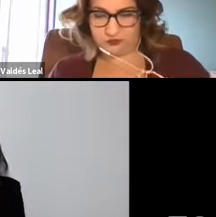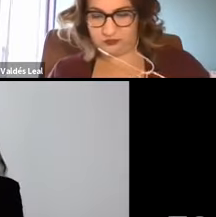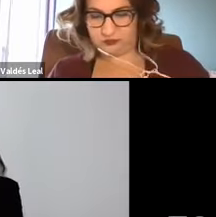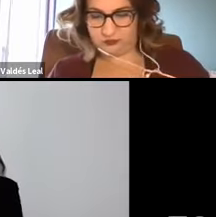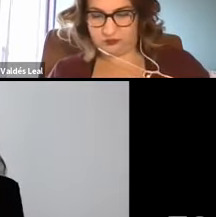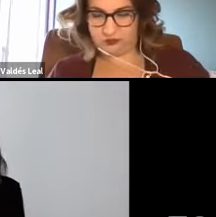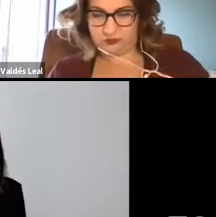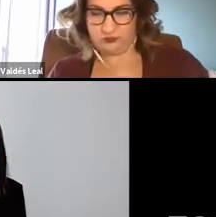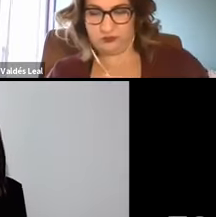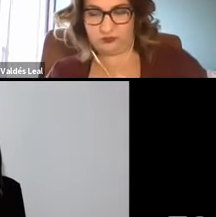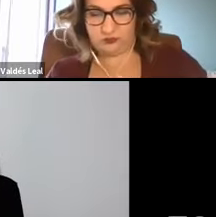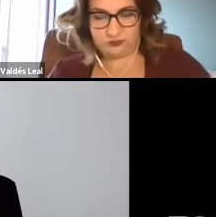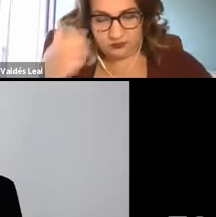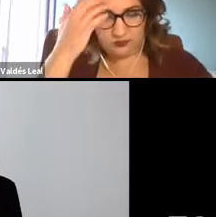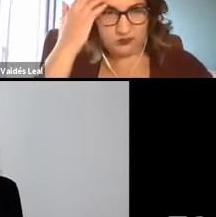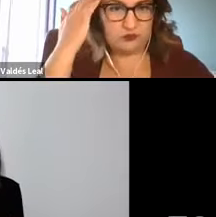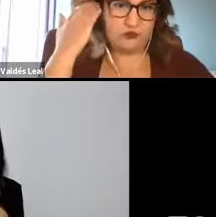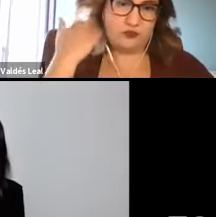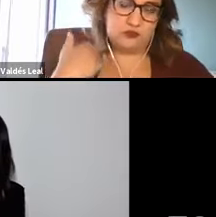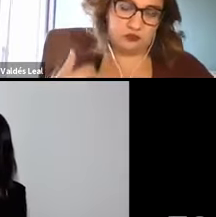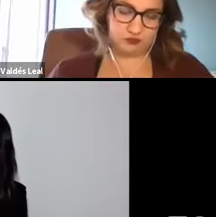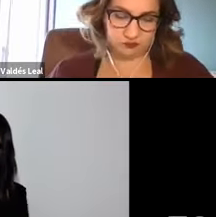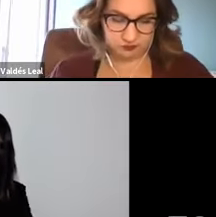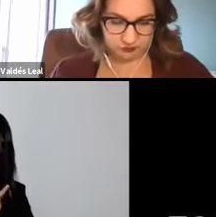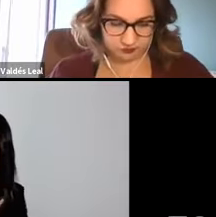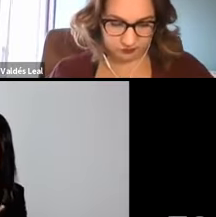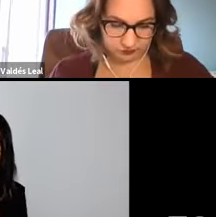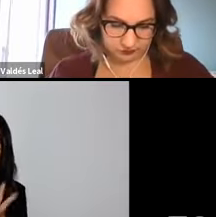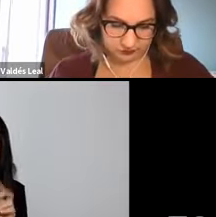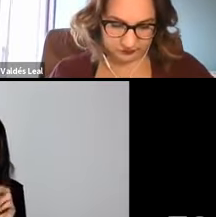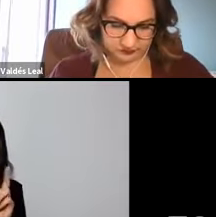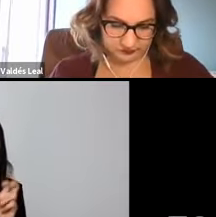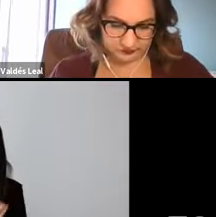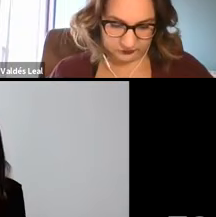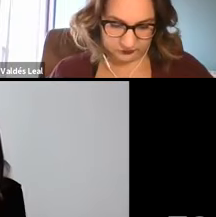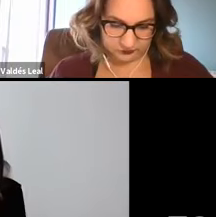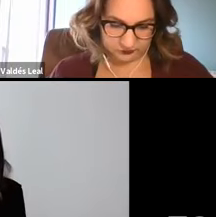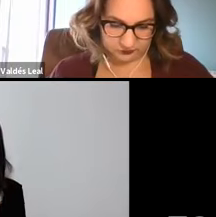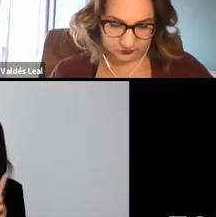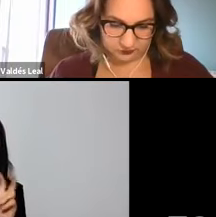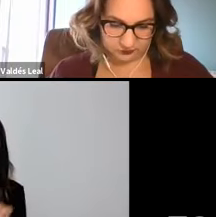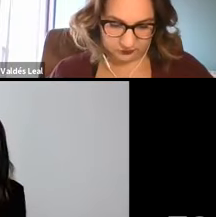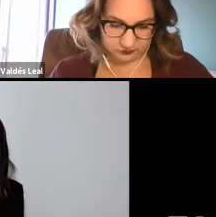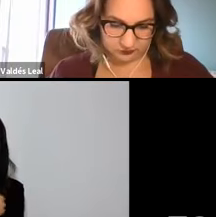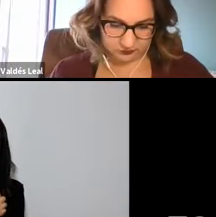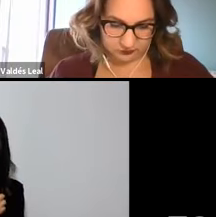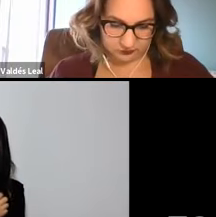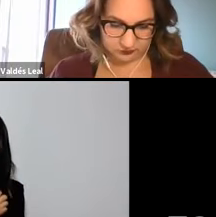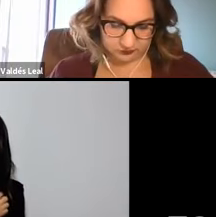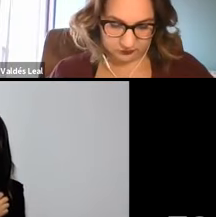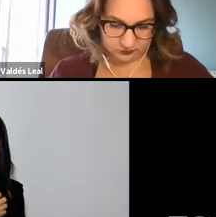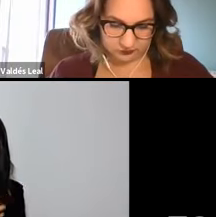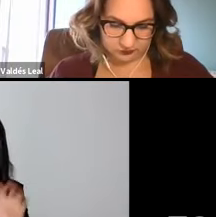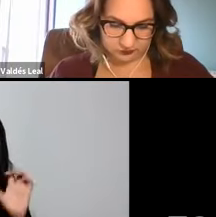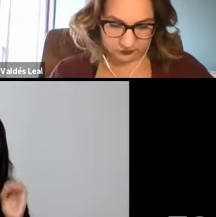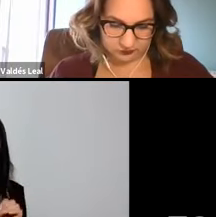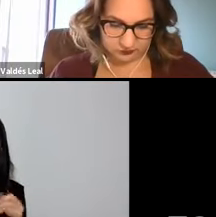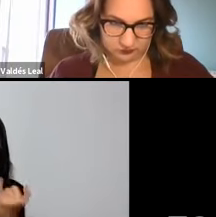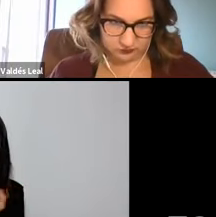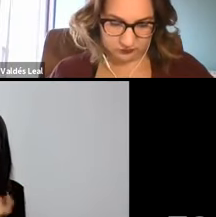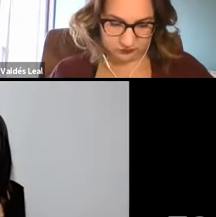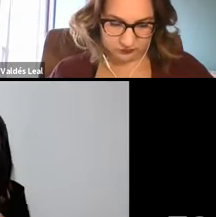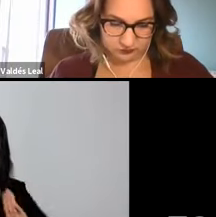algunos puntos en materia laboral, político, penal, educativo e incluso